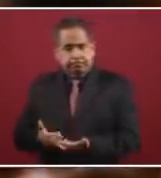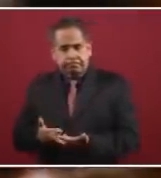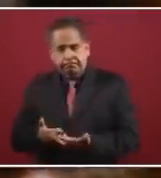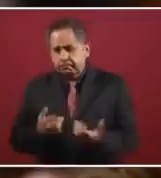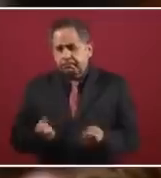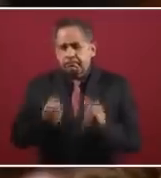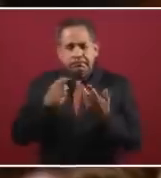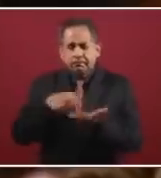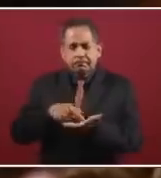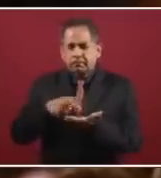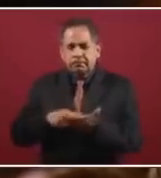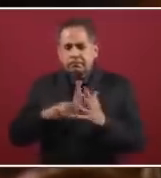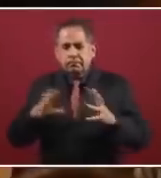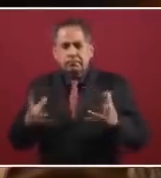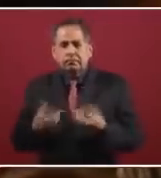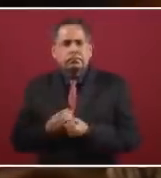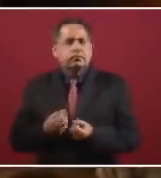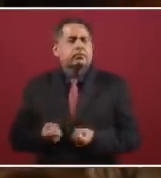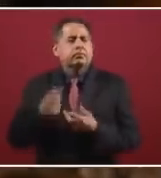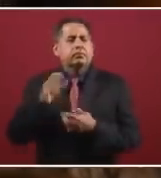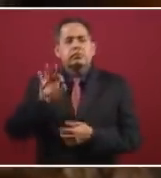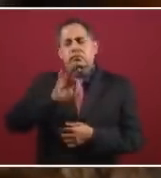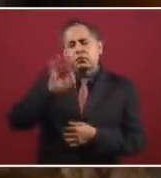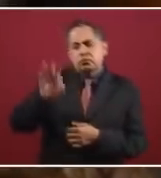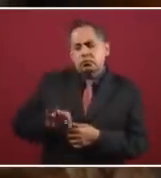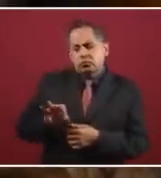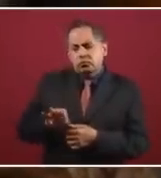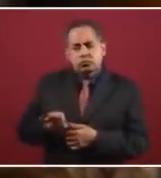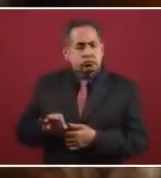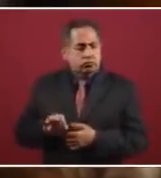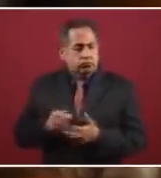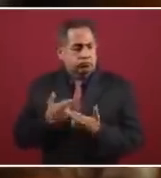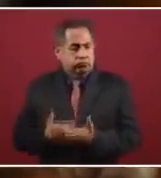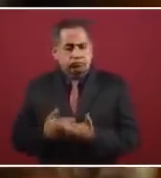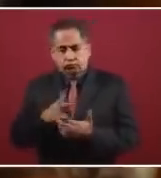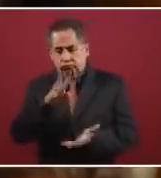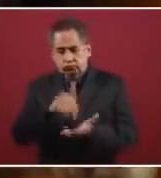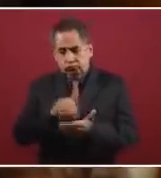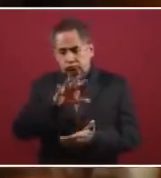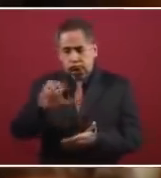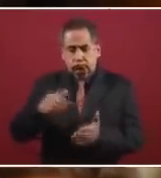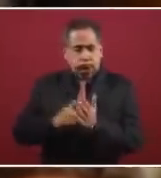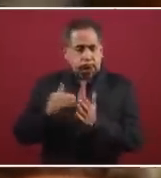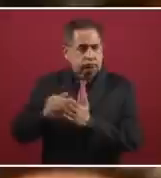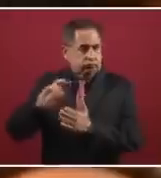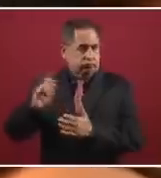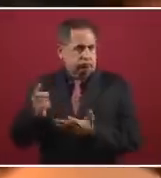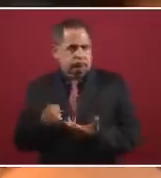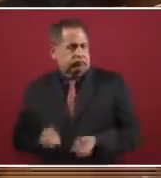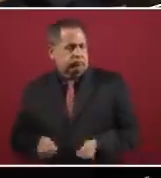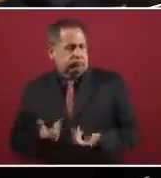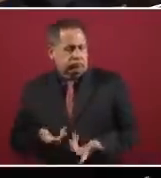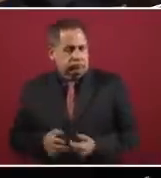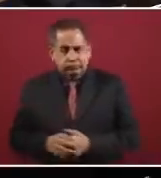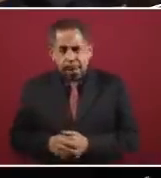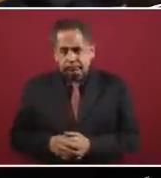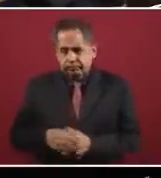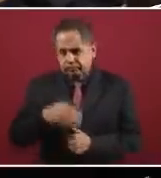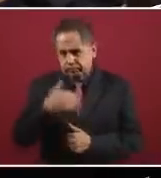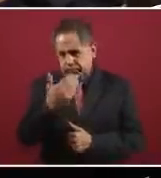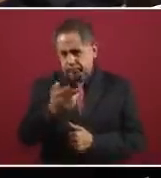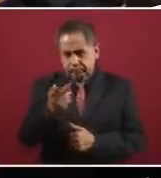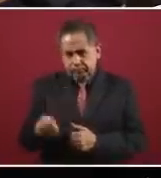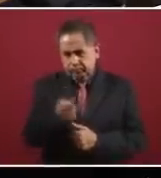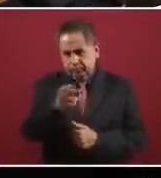total? ¿Qué porcentaje será lo que va a representar esos 4.500 millones de dólares? Y bueno, le tengo una